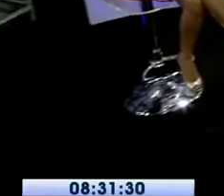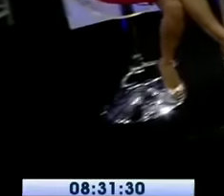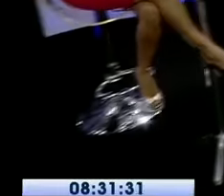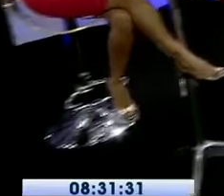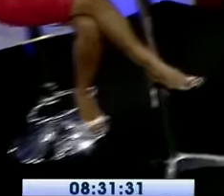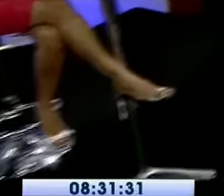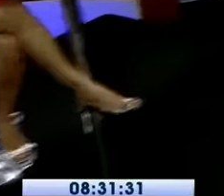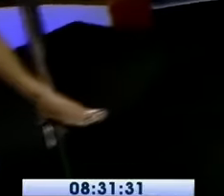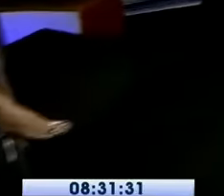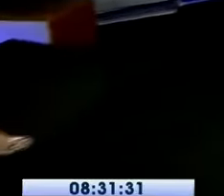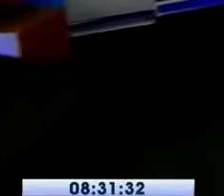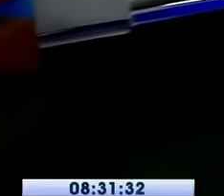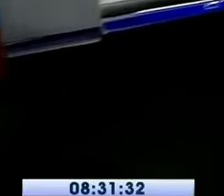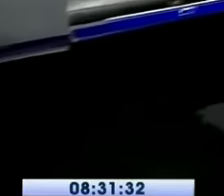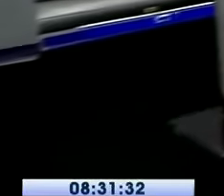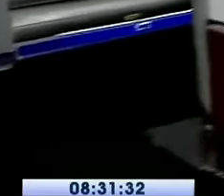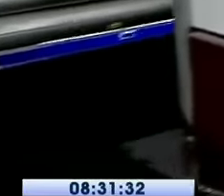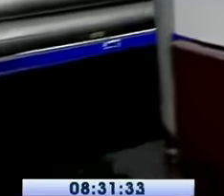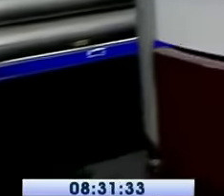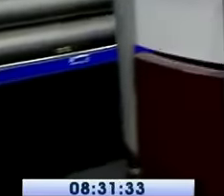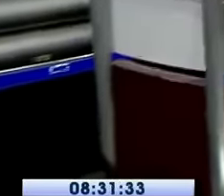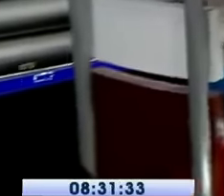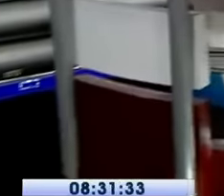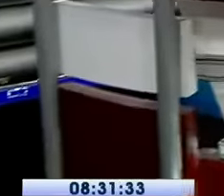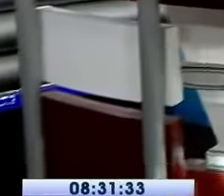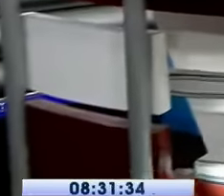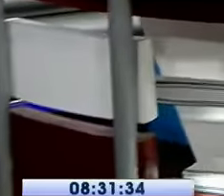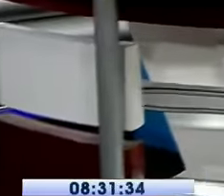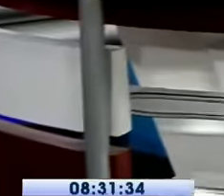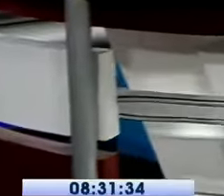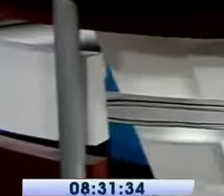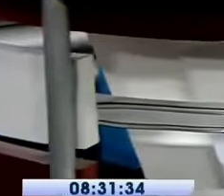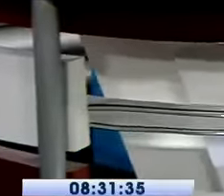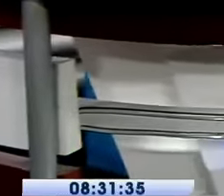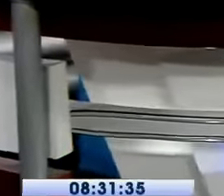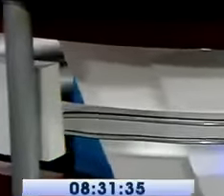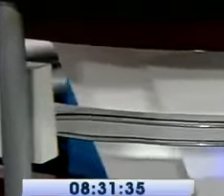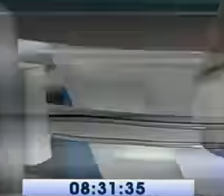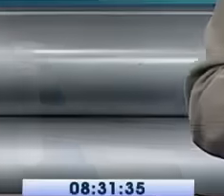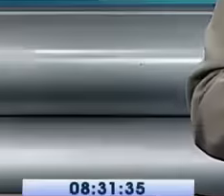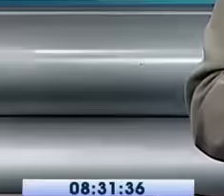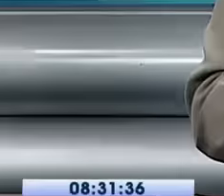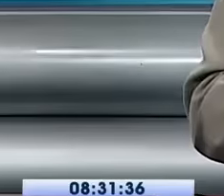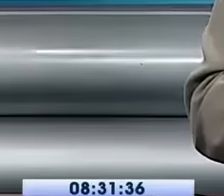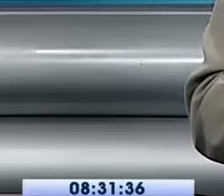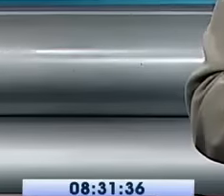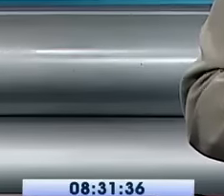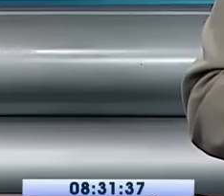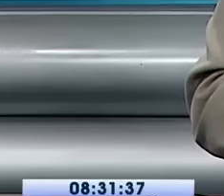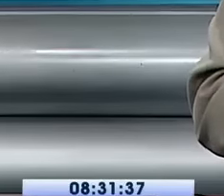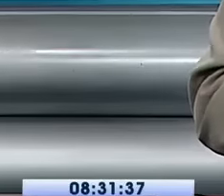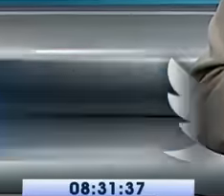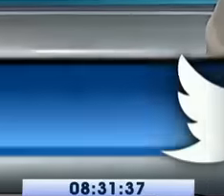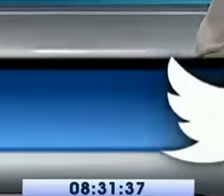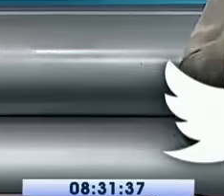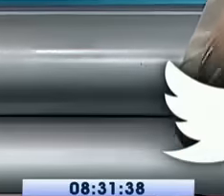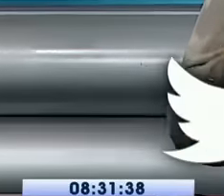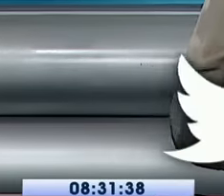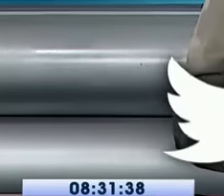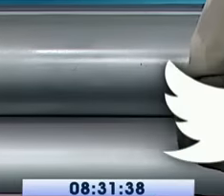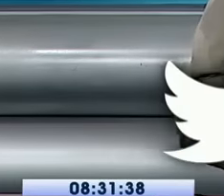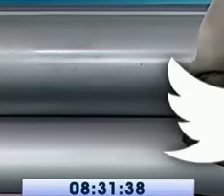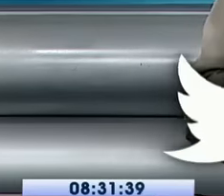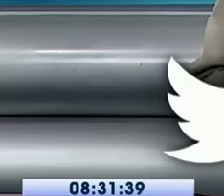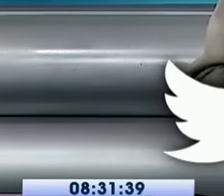Muy bien, señor productor, nuestros amigos televidentes quieren saber cuál es nuestro Twitter y cuáles son los números a los que nos pueden enviar mensajes escritos,